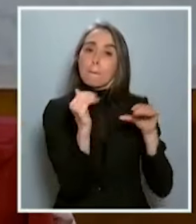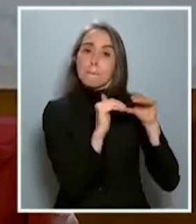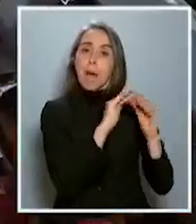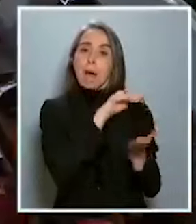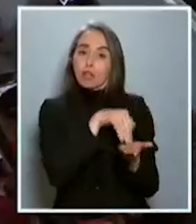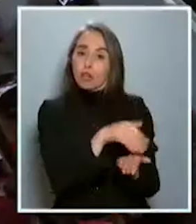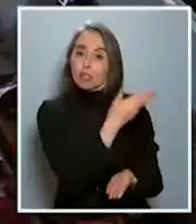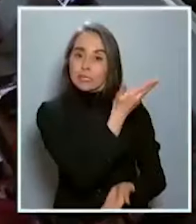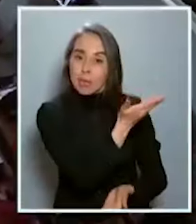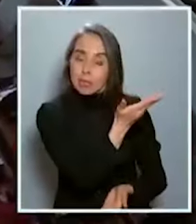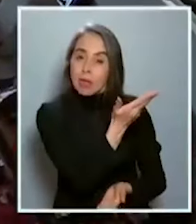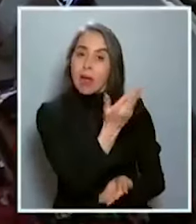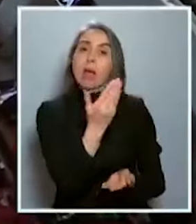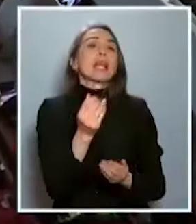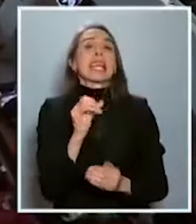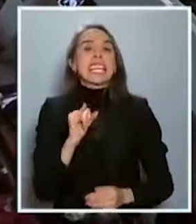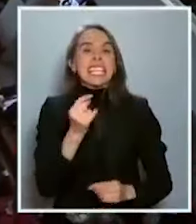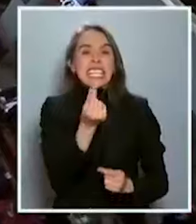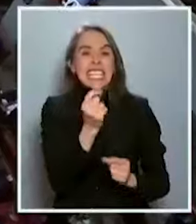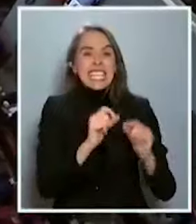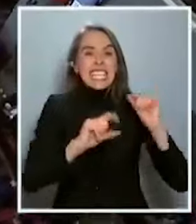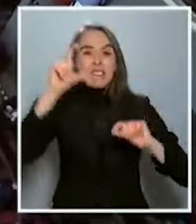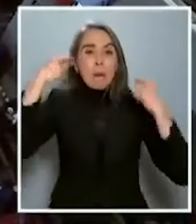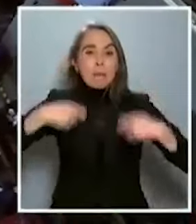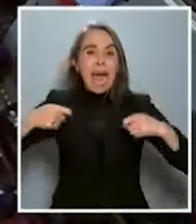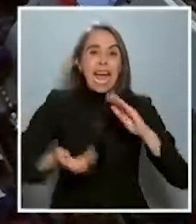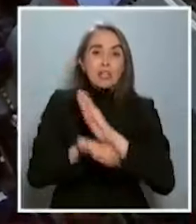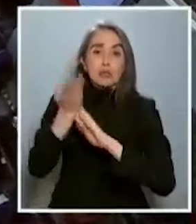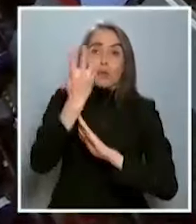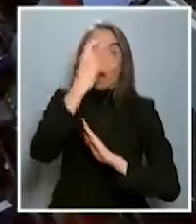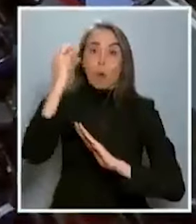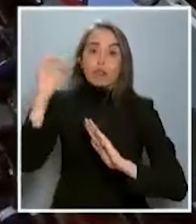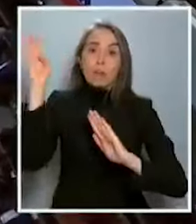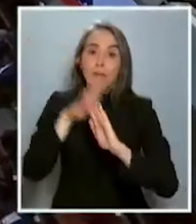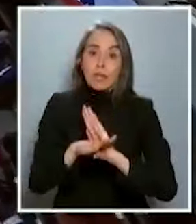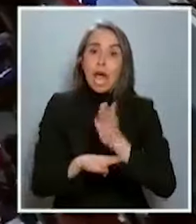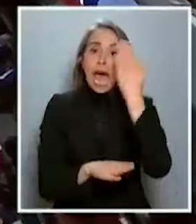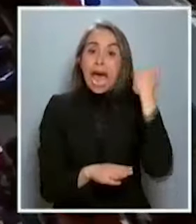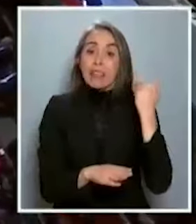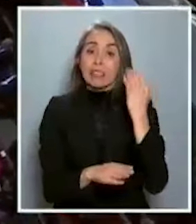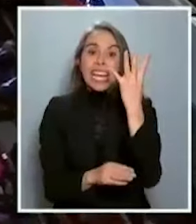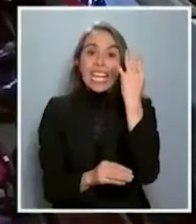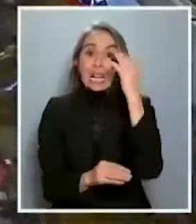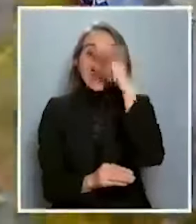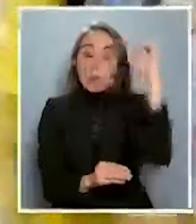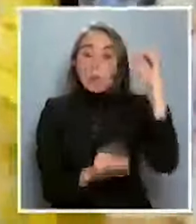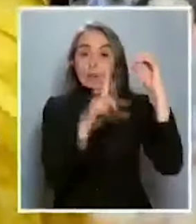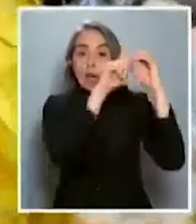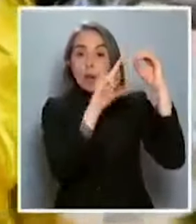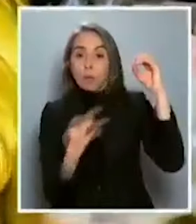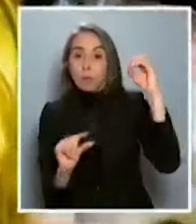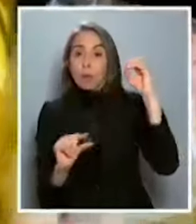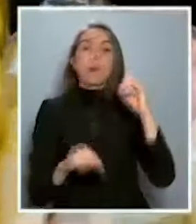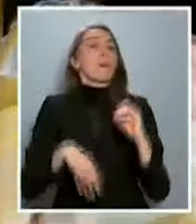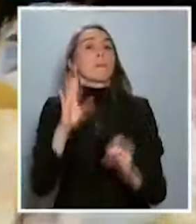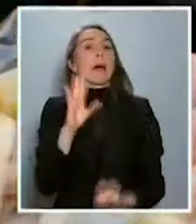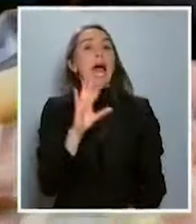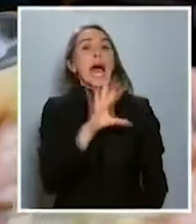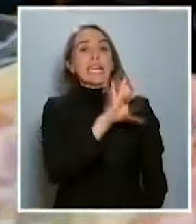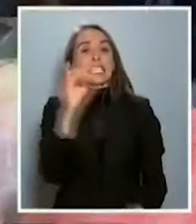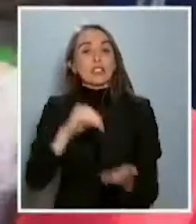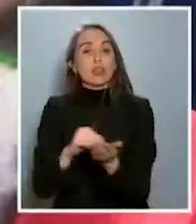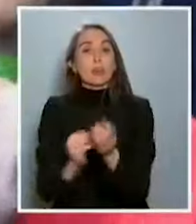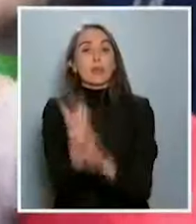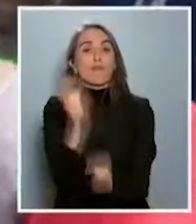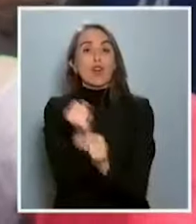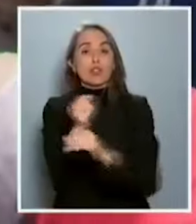Central, logramos bajar la inflación al 4%, llegó a estar en más de un 14%. Hemos creado más de 500.000 de nuevos